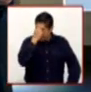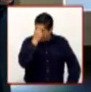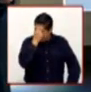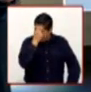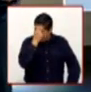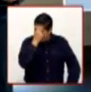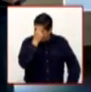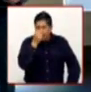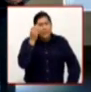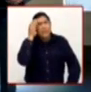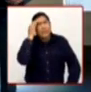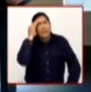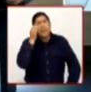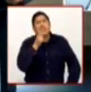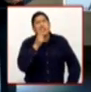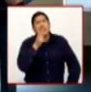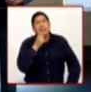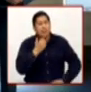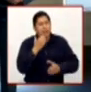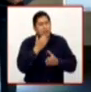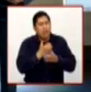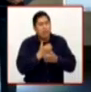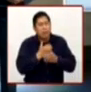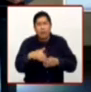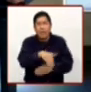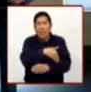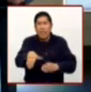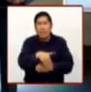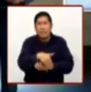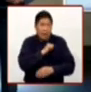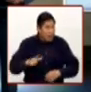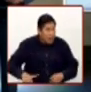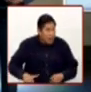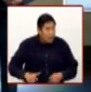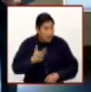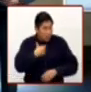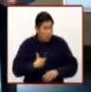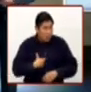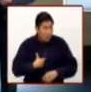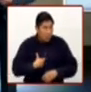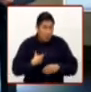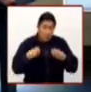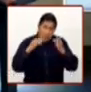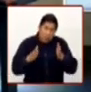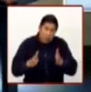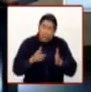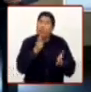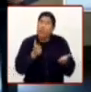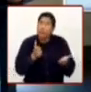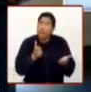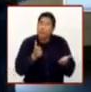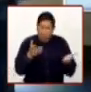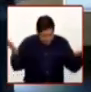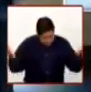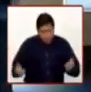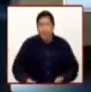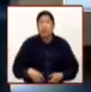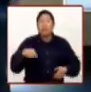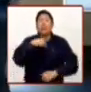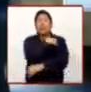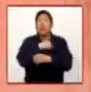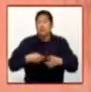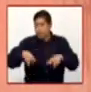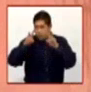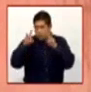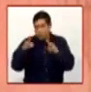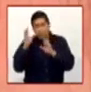¿Sabe usted quiénes son los dueños de la calle? Vamos viendo, por favor, las siguientes imágenes, porque al día ha recorrido